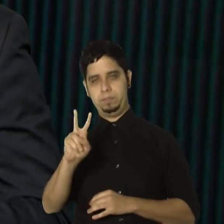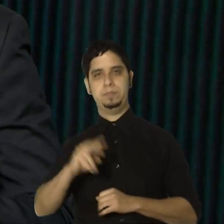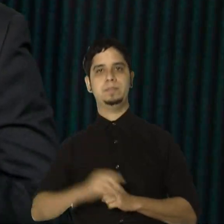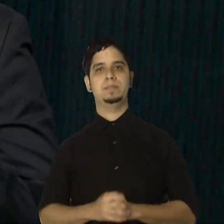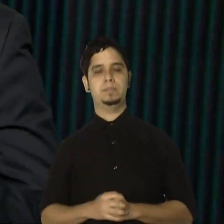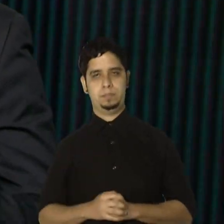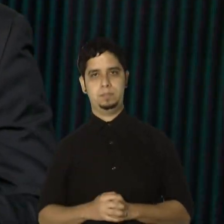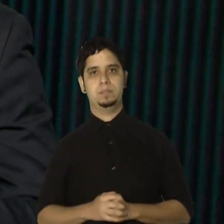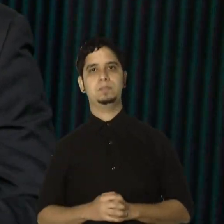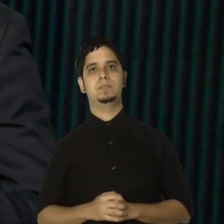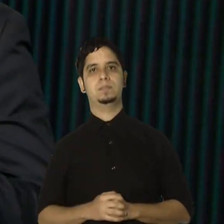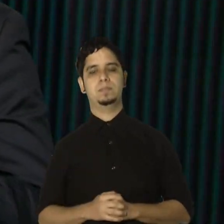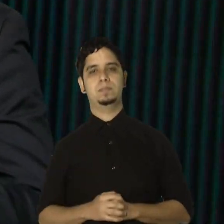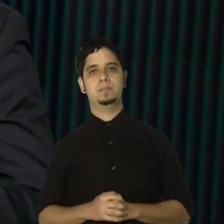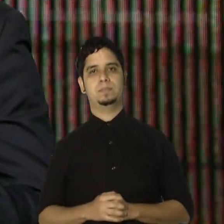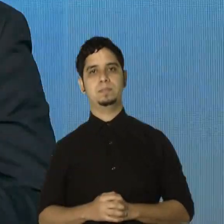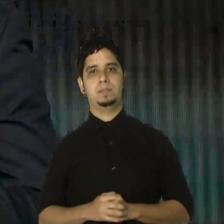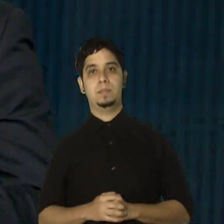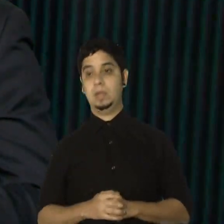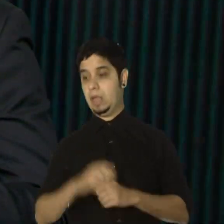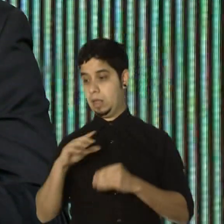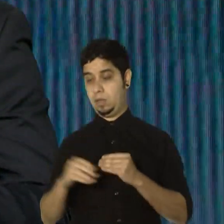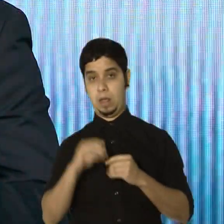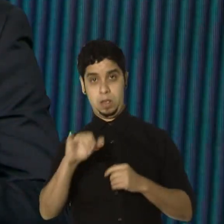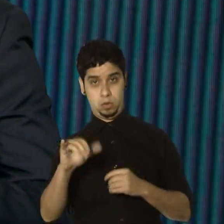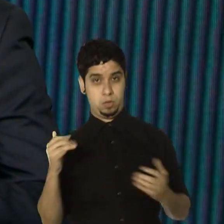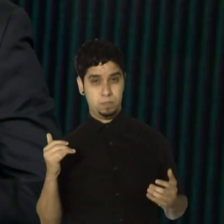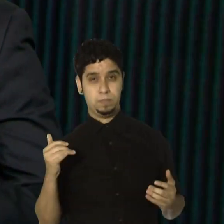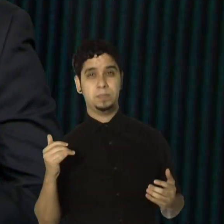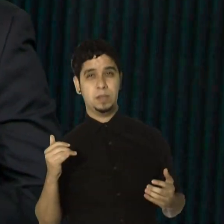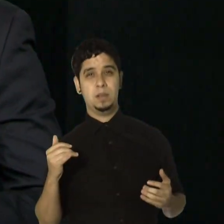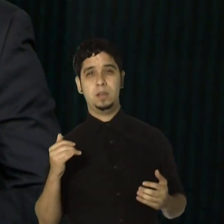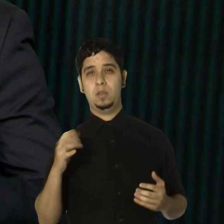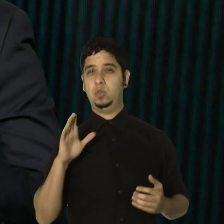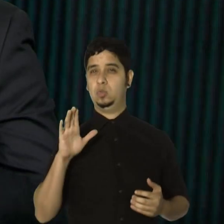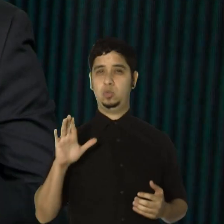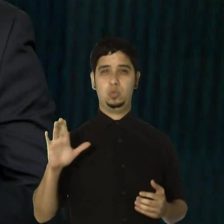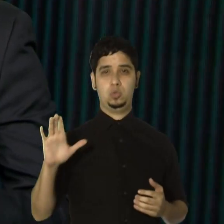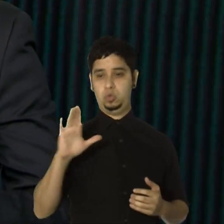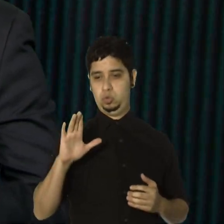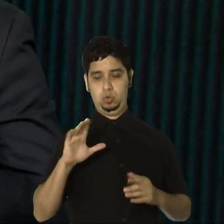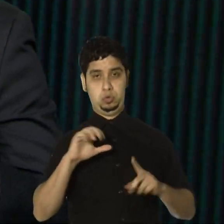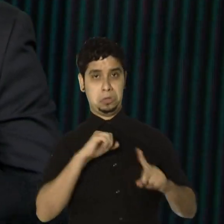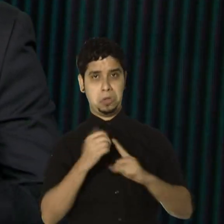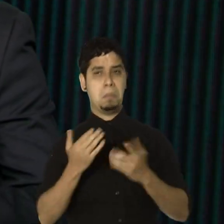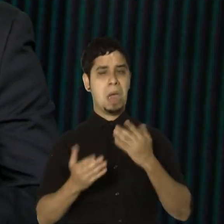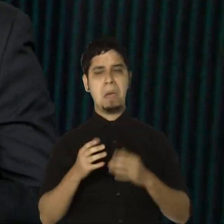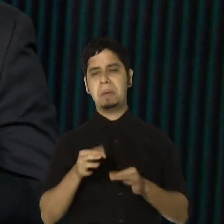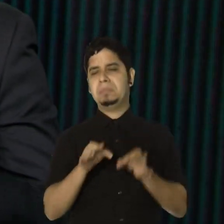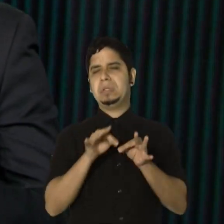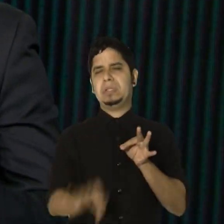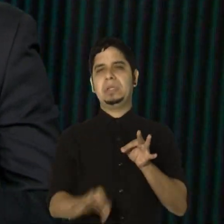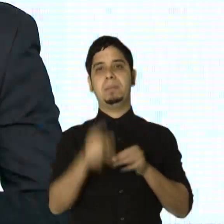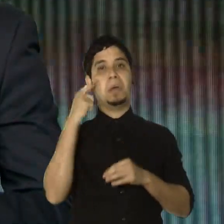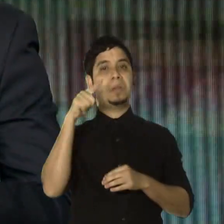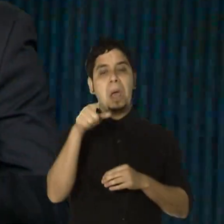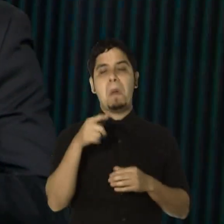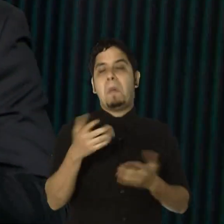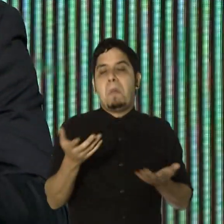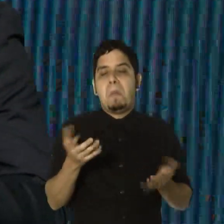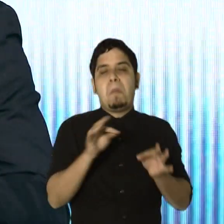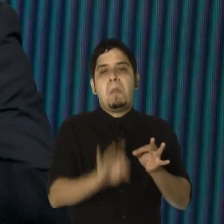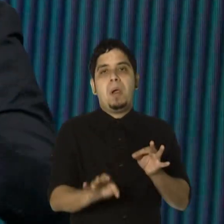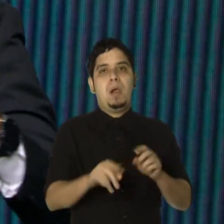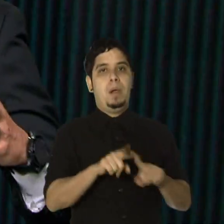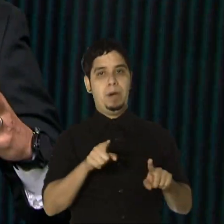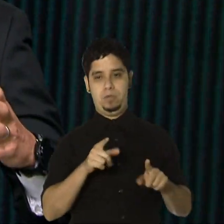número 3, punto GOV. Y añado a esto, acuérdense, su actividad criminal puede haber sido una pequeña y para usted insignificante, pero eso es